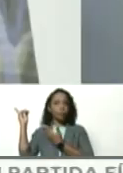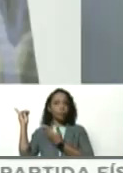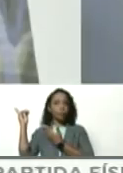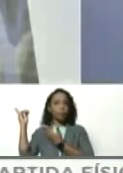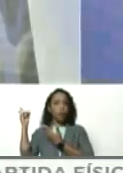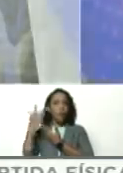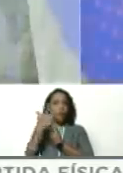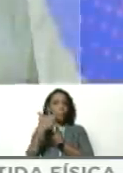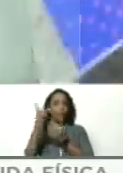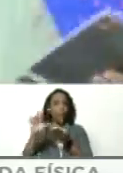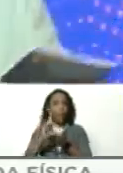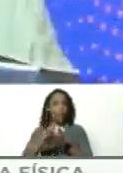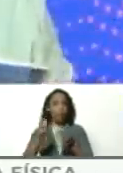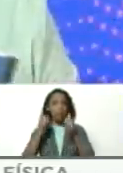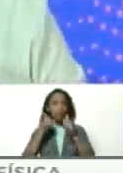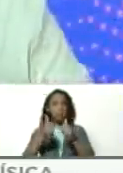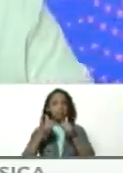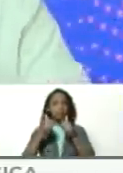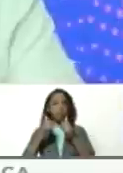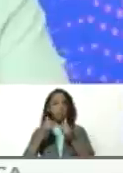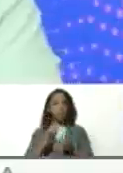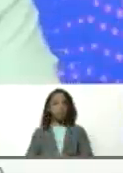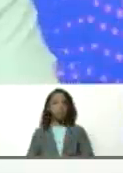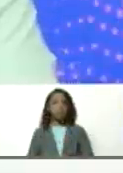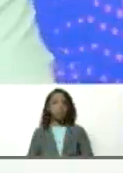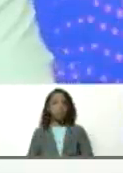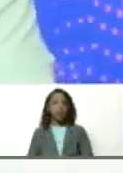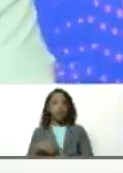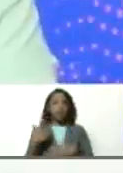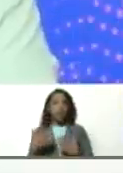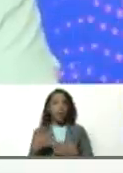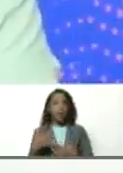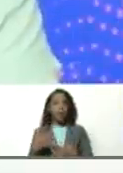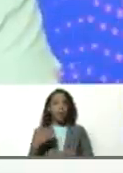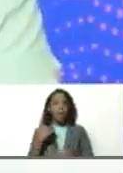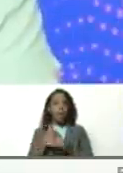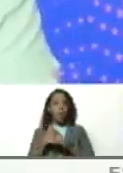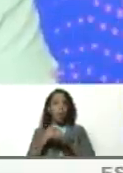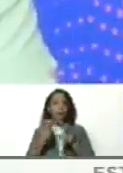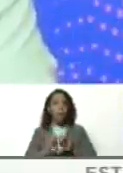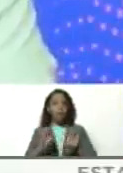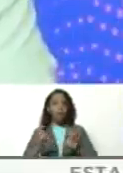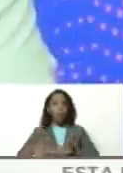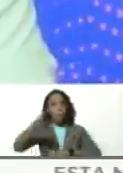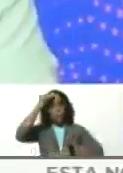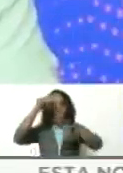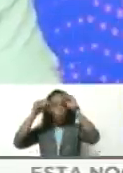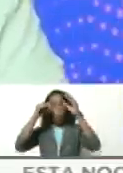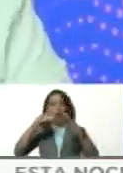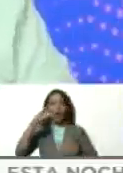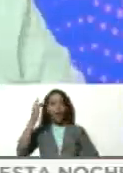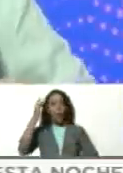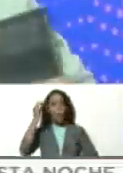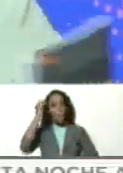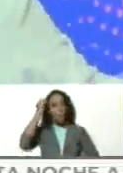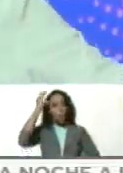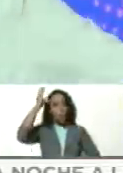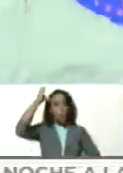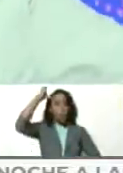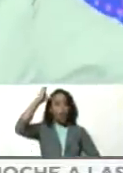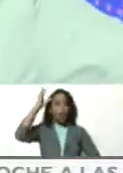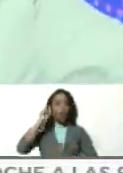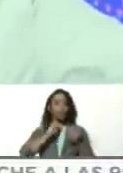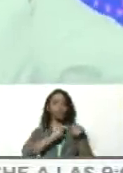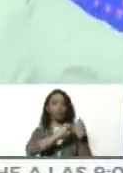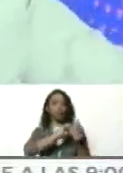3 libros buenos, William Castillo, que alimentan el intelecto, el conocimiento, el